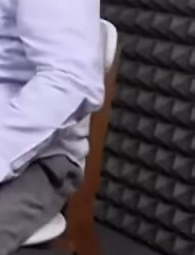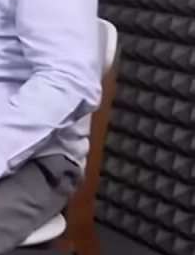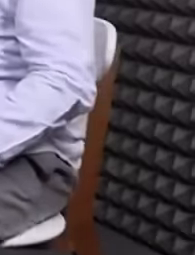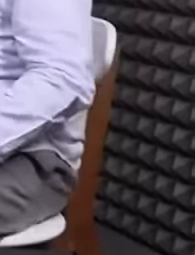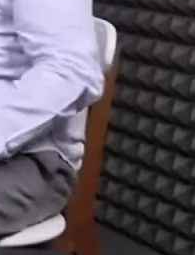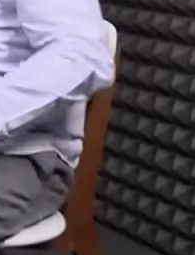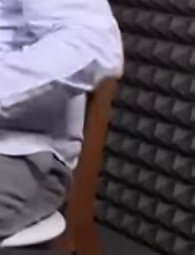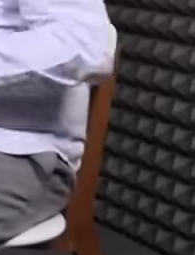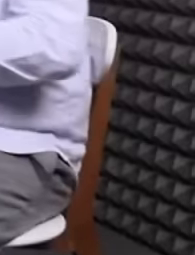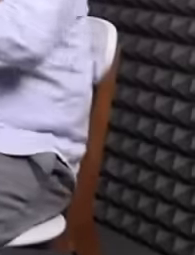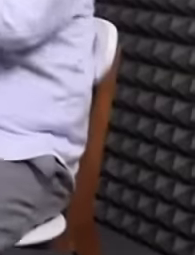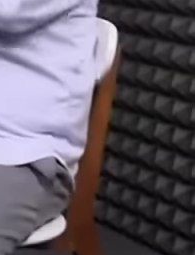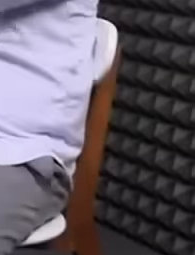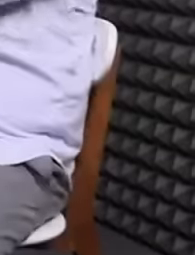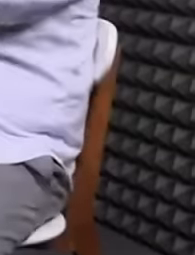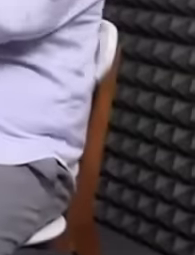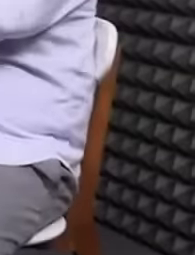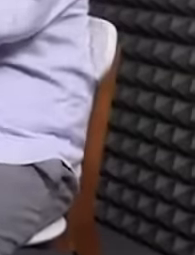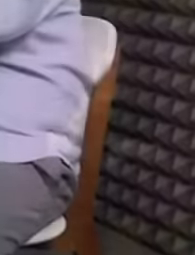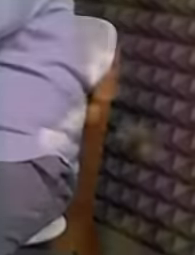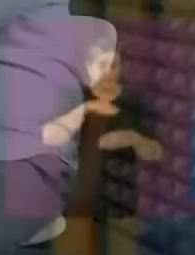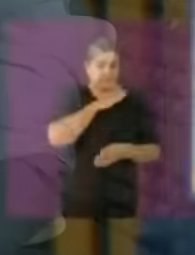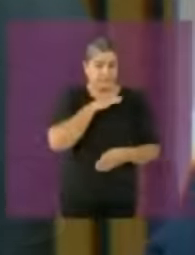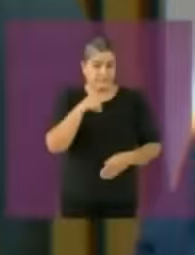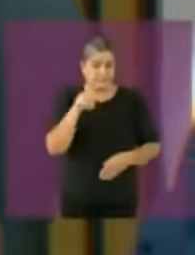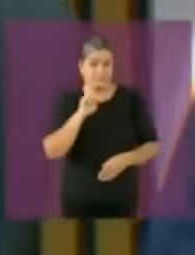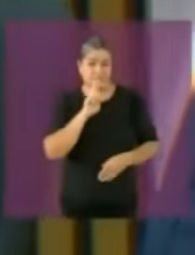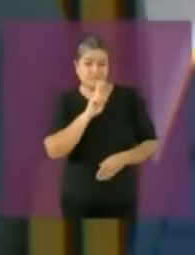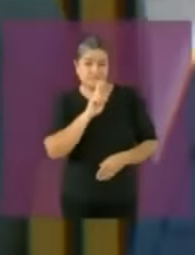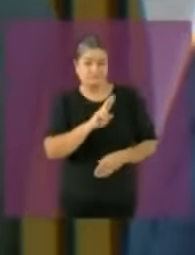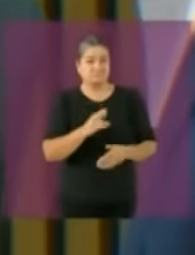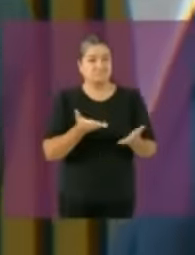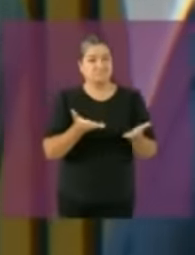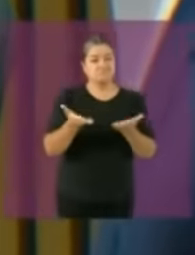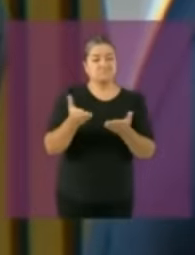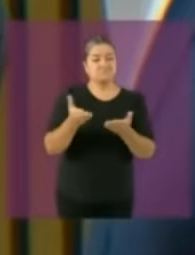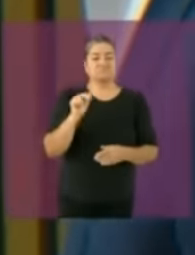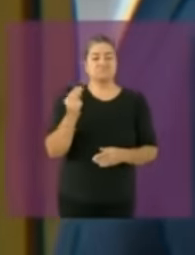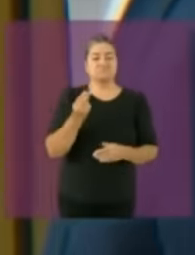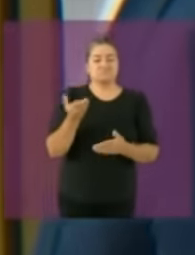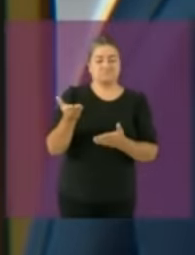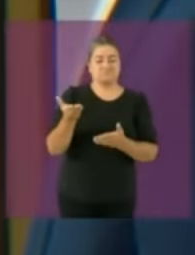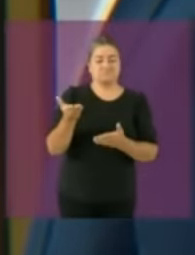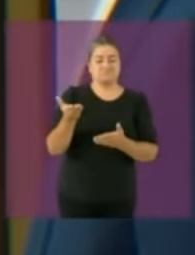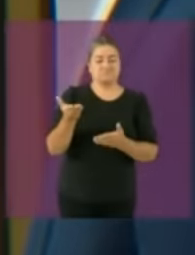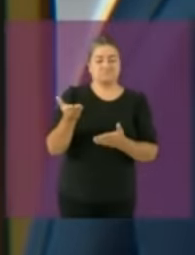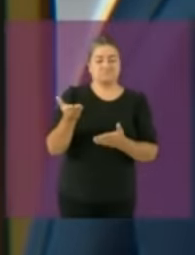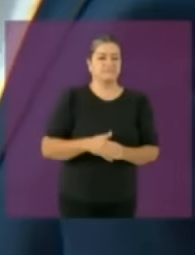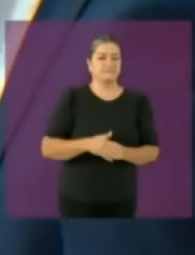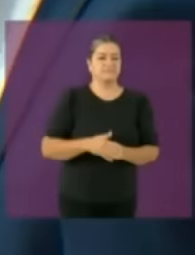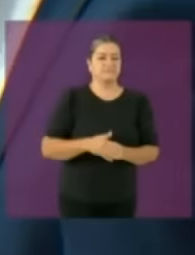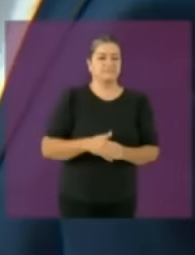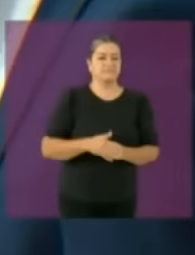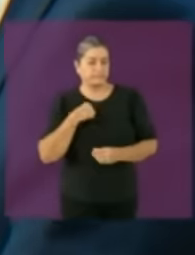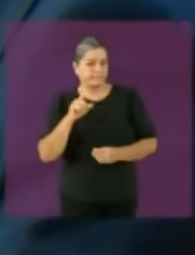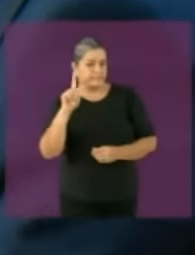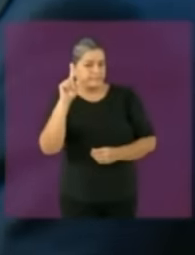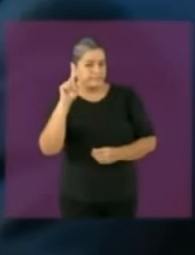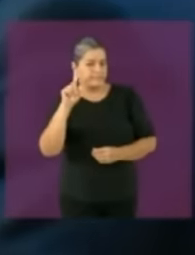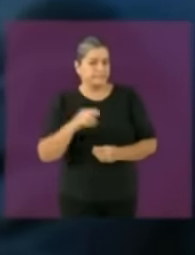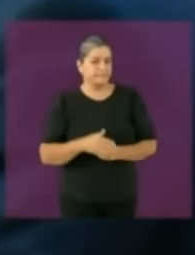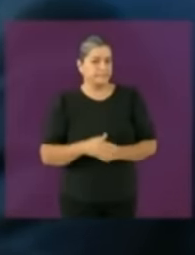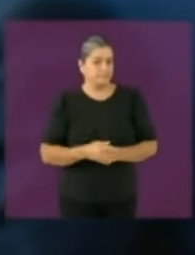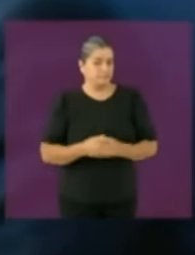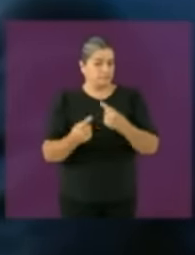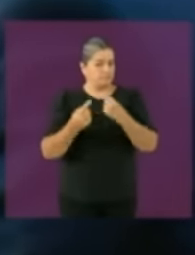parece absolutamente desafortunada. Pues sí, creo que Xóchitl Gálvez también ya se acaba todas